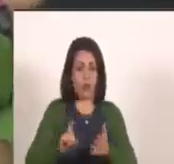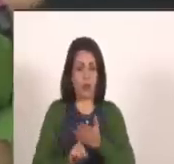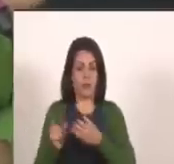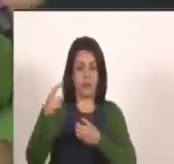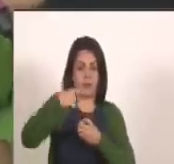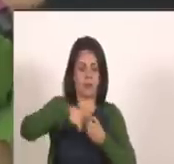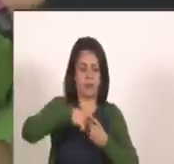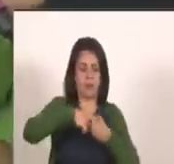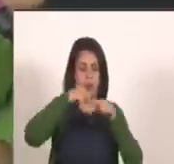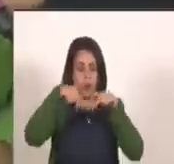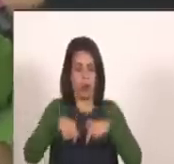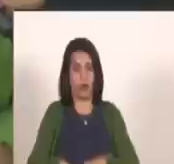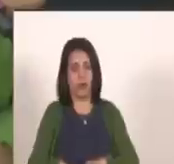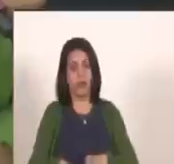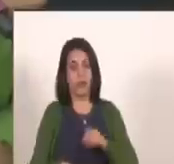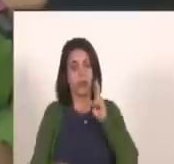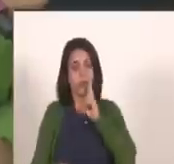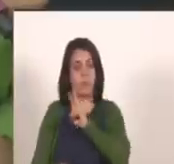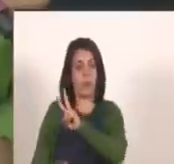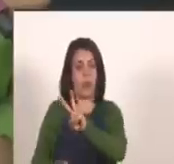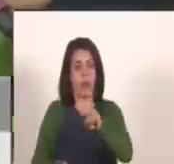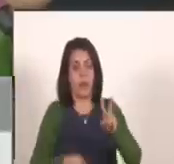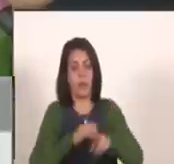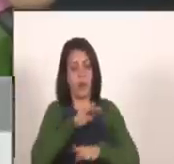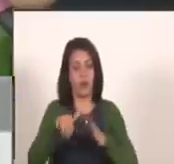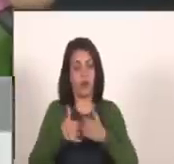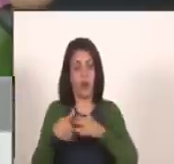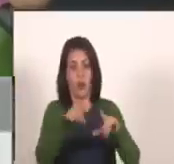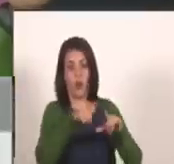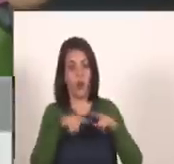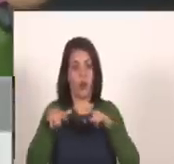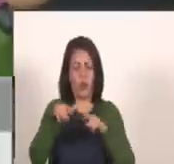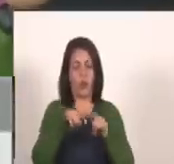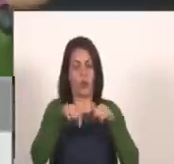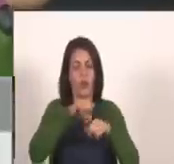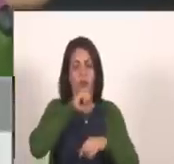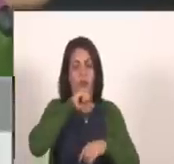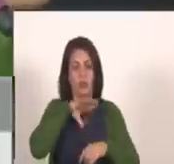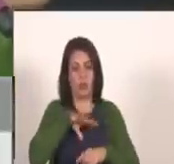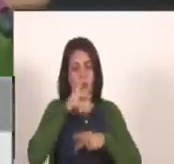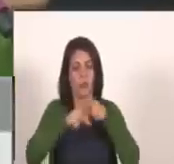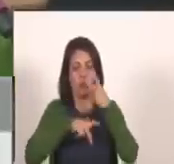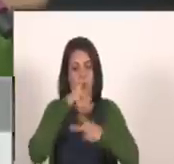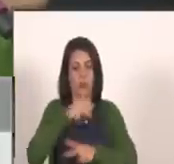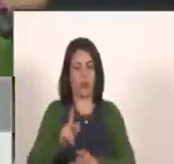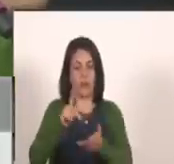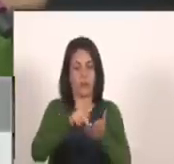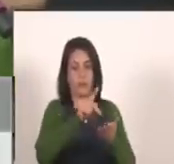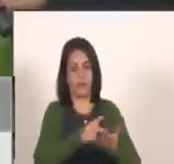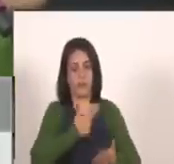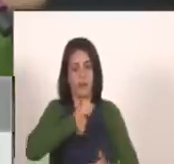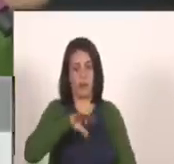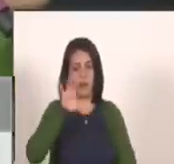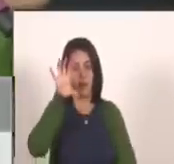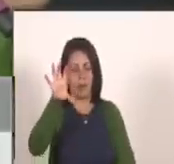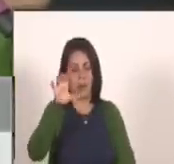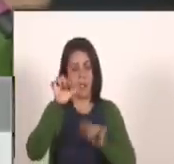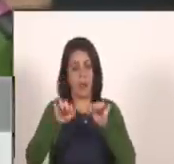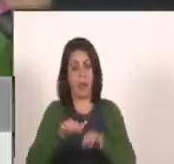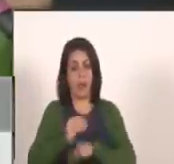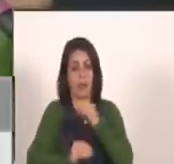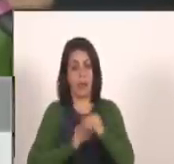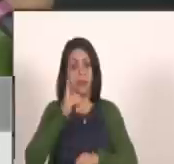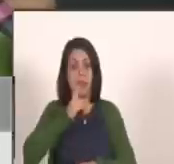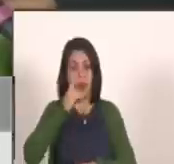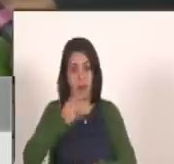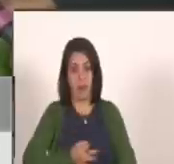totalmente incluidos, hoy estamos visibilizados y tenemos un lugar en la historia política y protagónica de nuestro país. Y eso es lo que